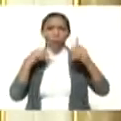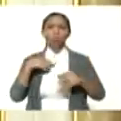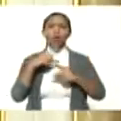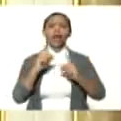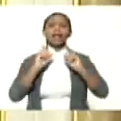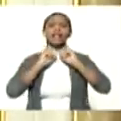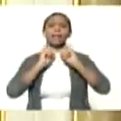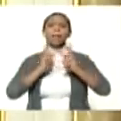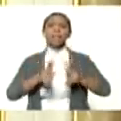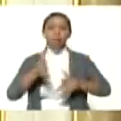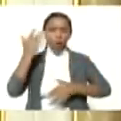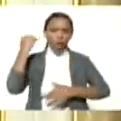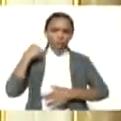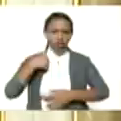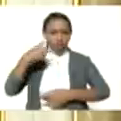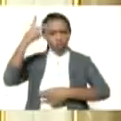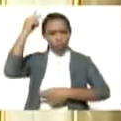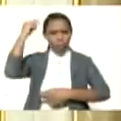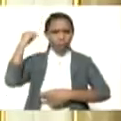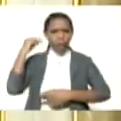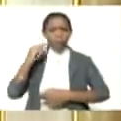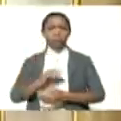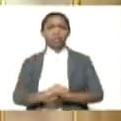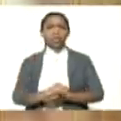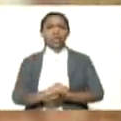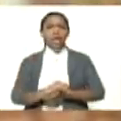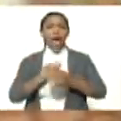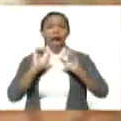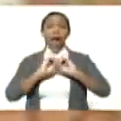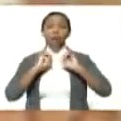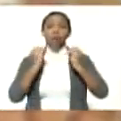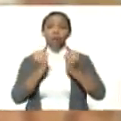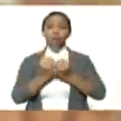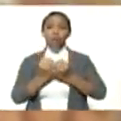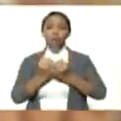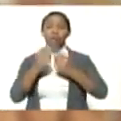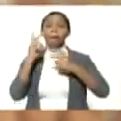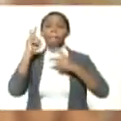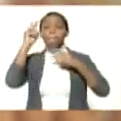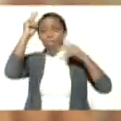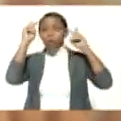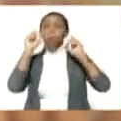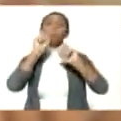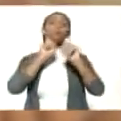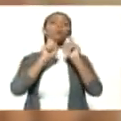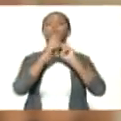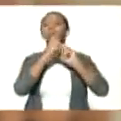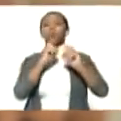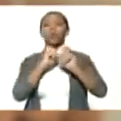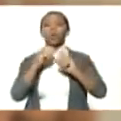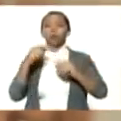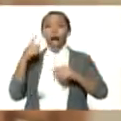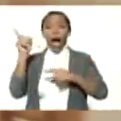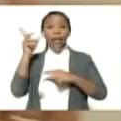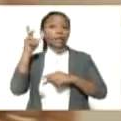cementerio. Y en las salas de barbería saben ustedes que corre